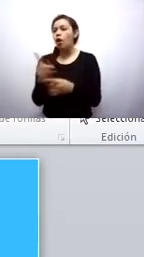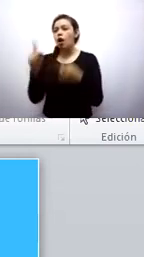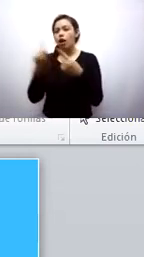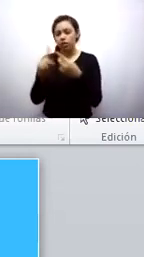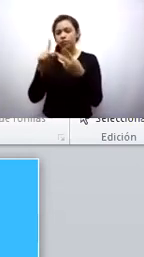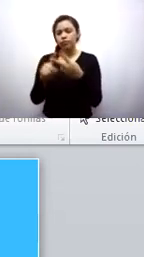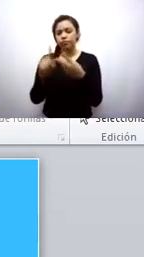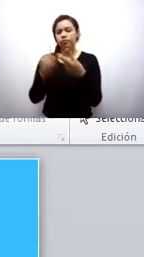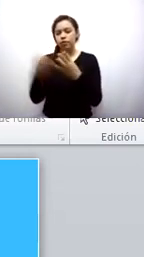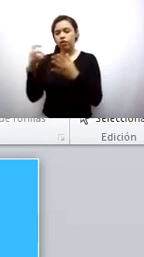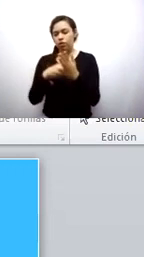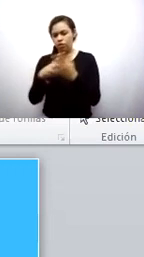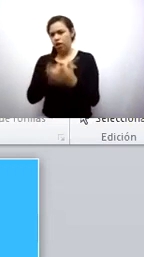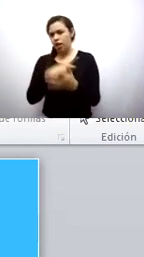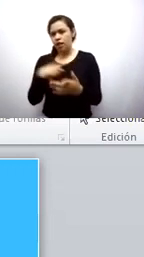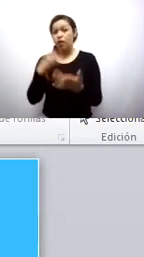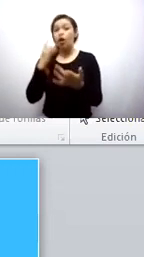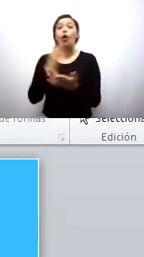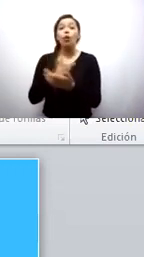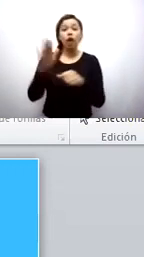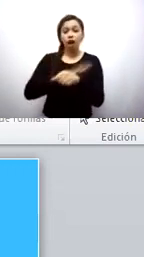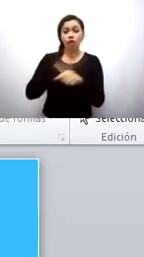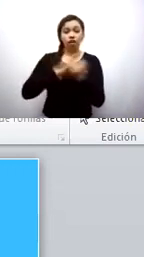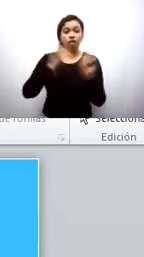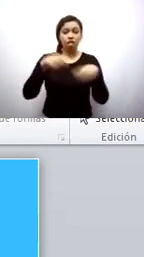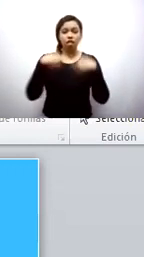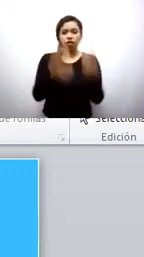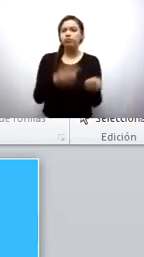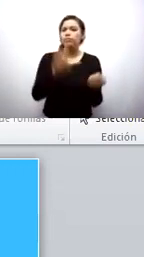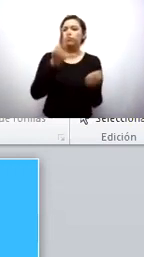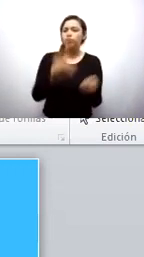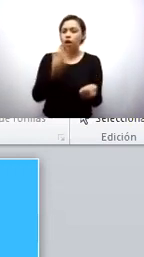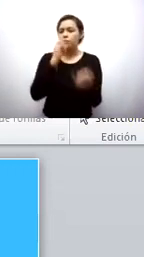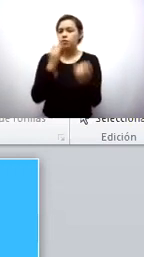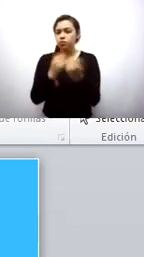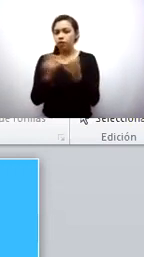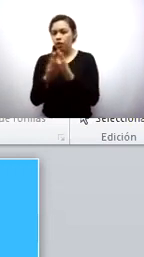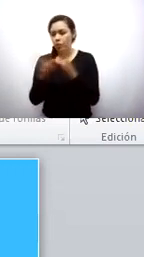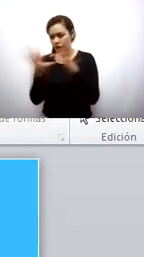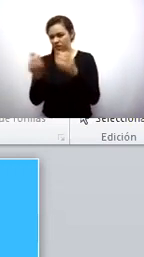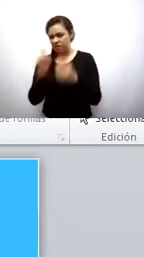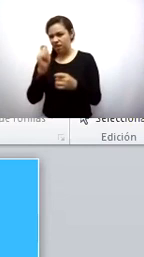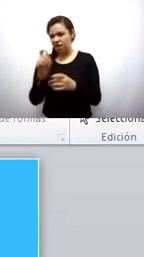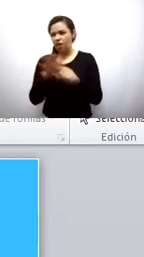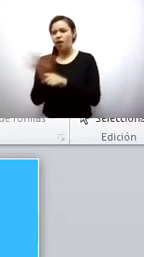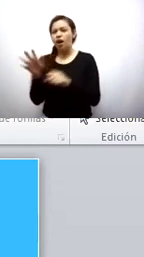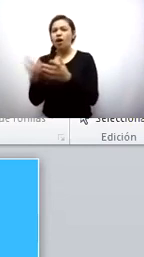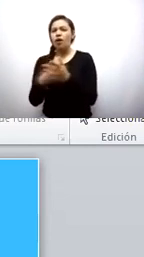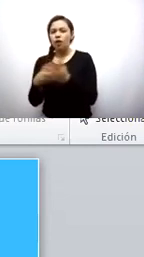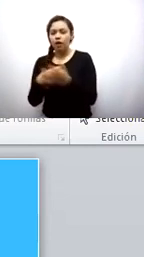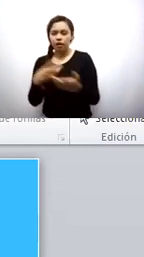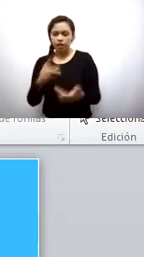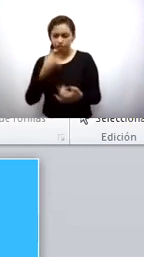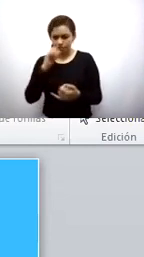solamente obtener una nota, una calificación. La dinámica de trabajo pues también se ve, digamos,